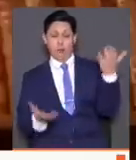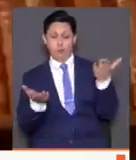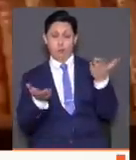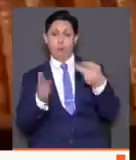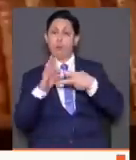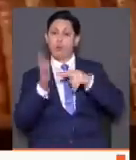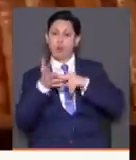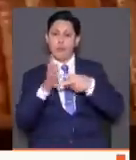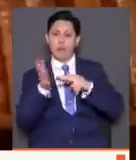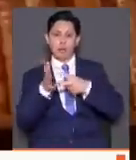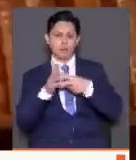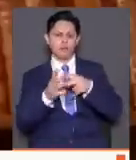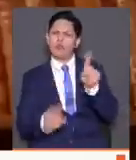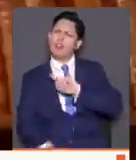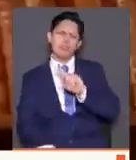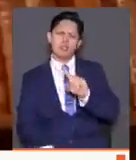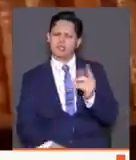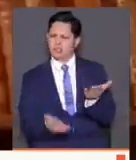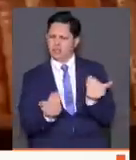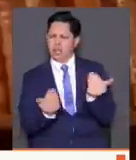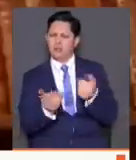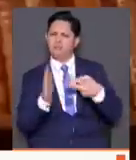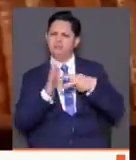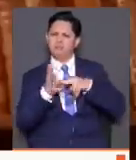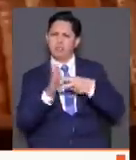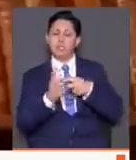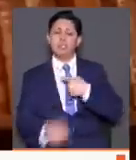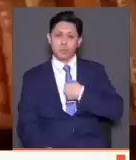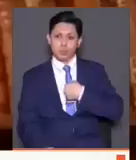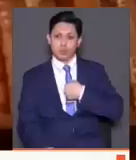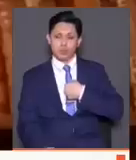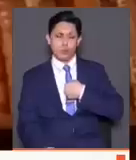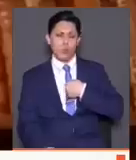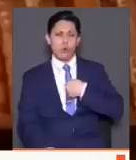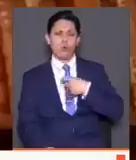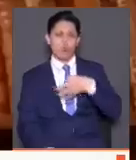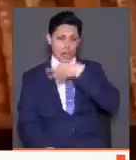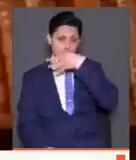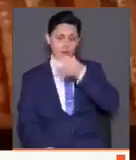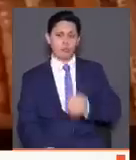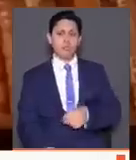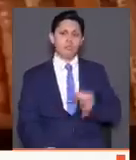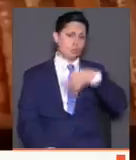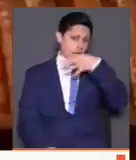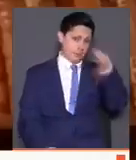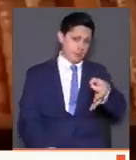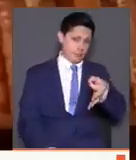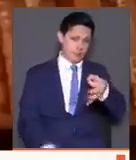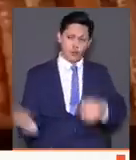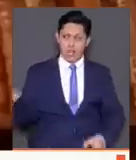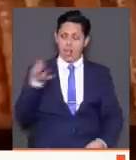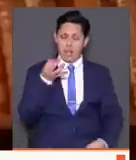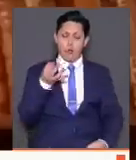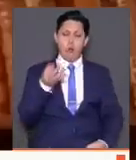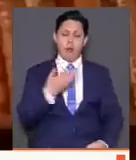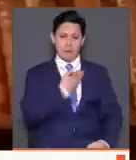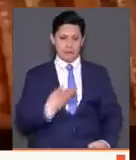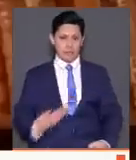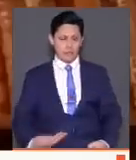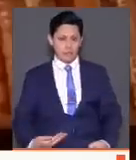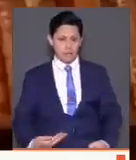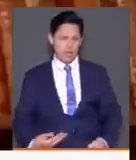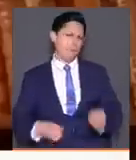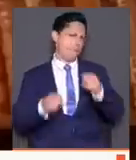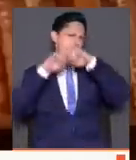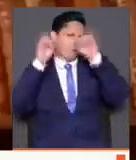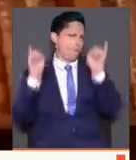es en absoluto necesario. Incluso si uno quisiera hacer el punto que quiso hacer el presidente, se puede hacer. Hay múltiples maneras por las cuales se puede